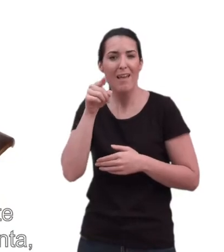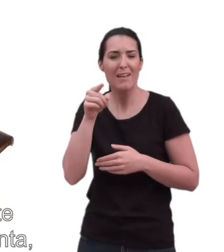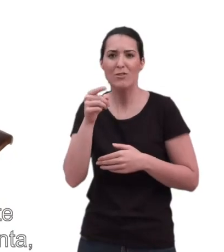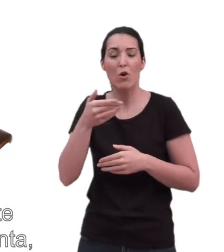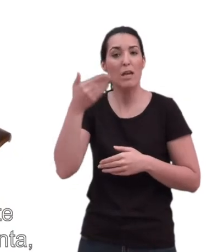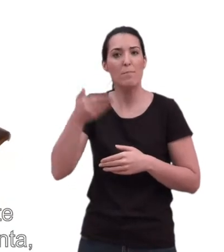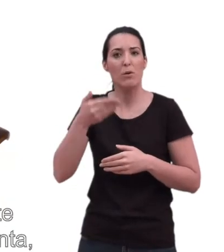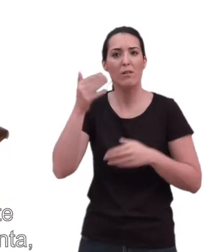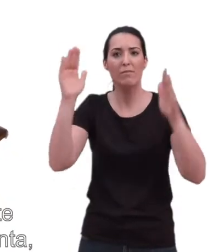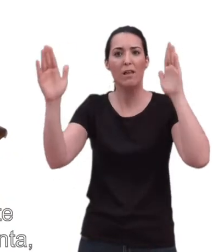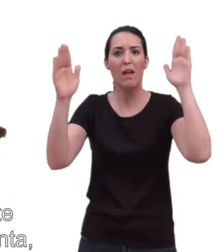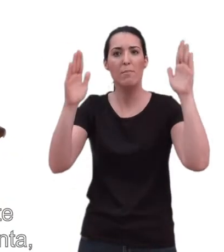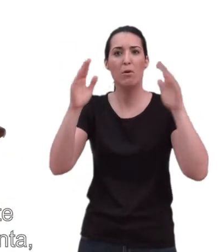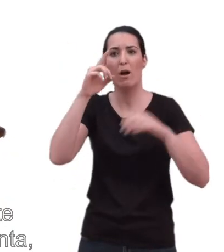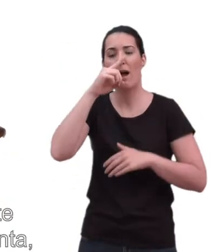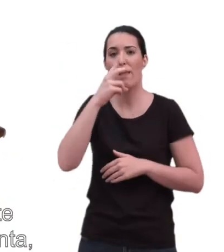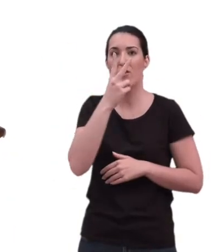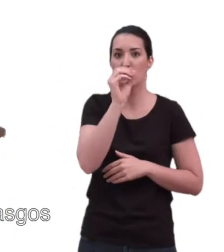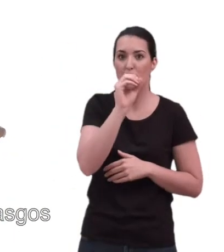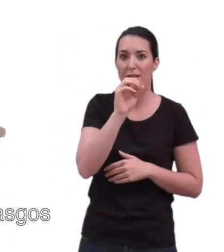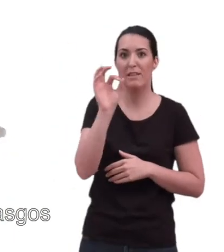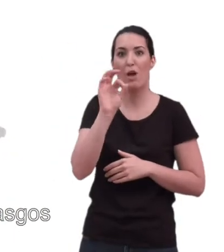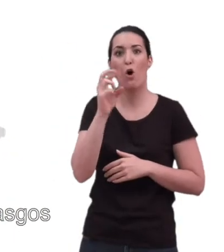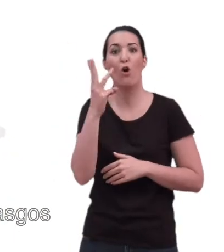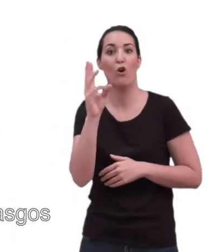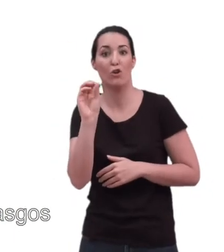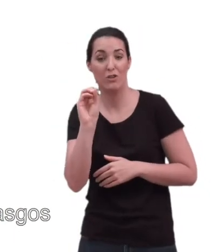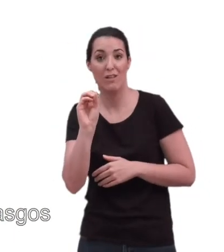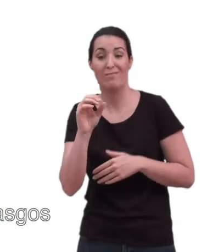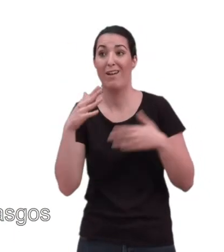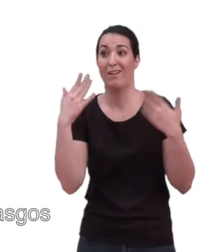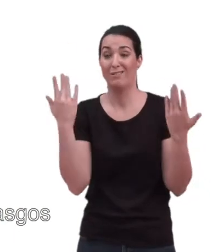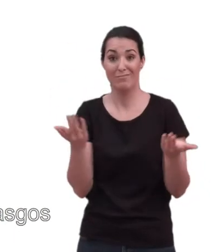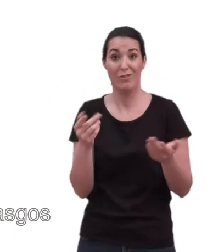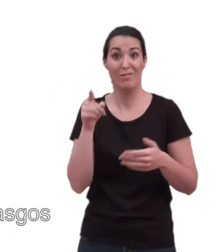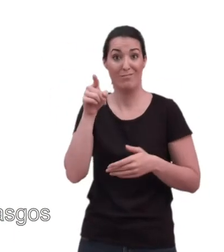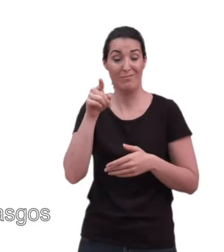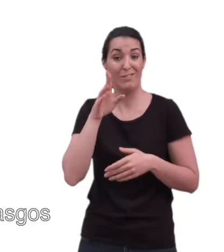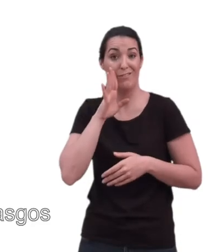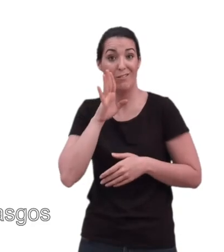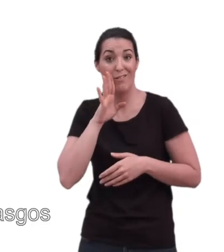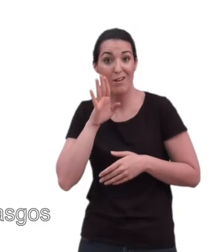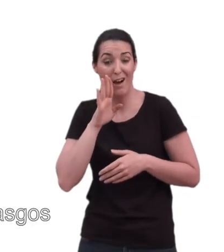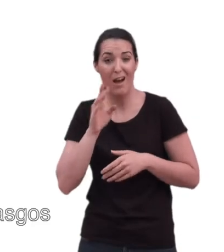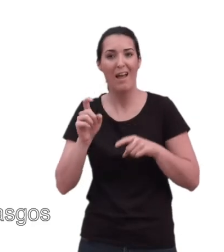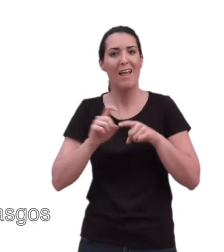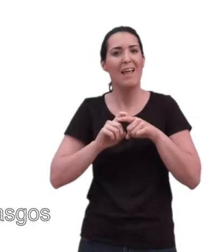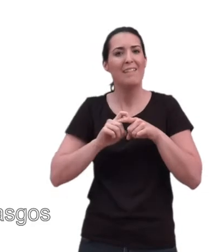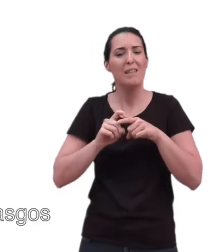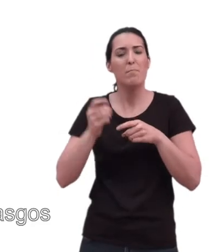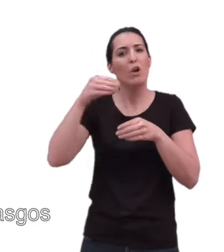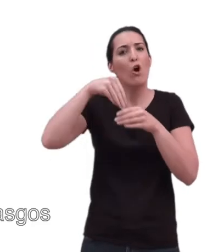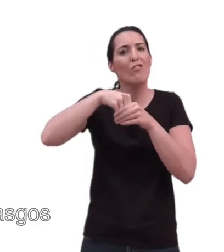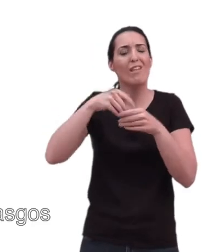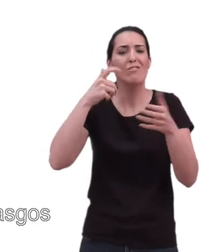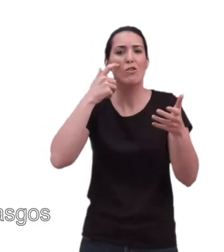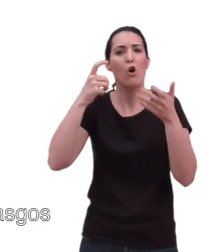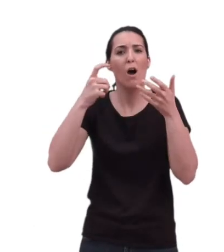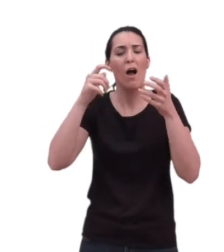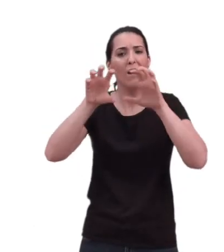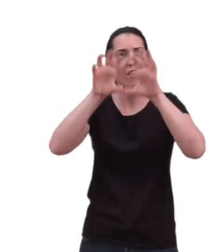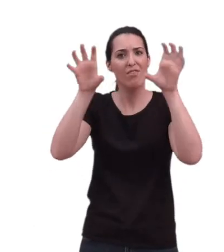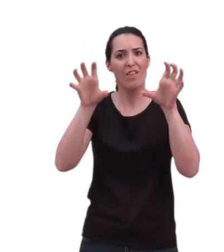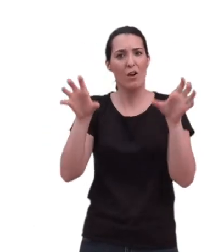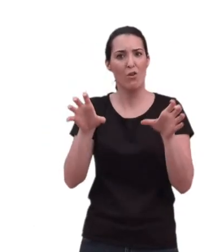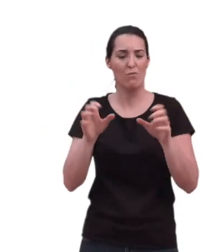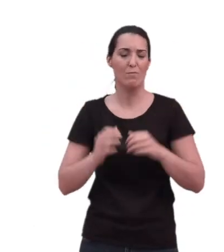durante los años 20 y 30, convirtiéndose en uno de los rasgos distintivos del Art Deco.